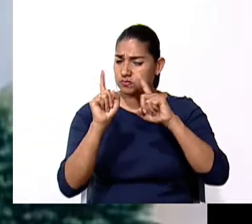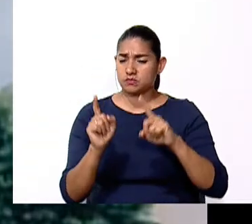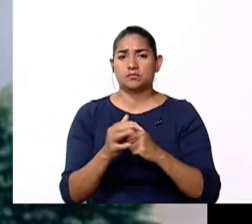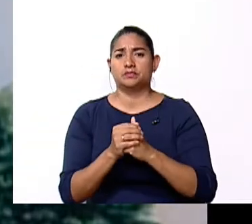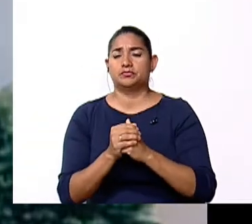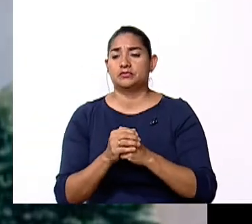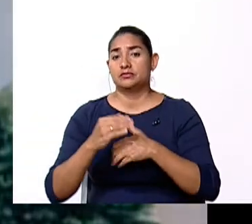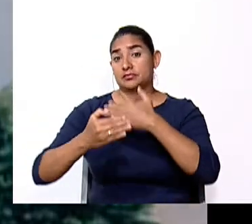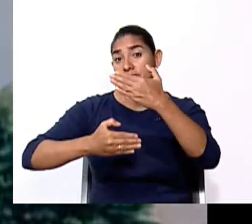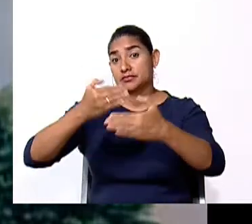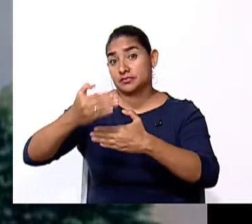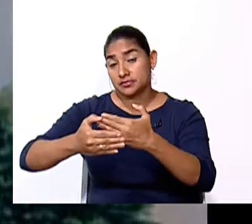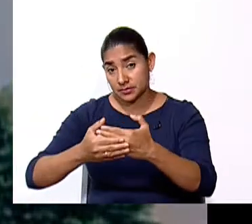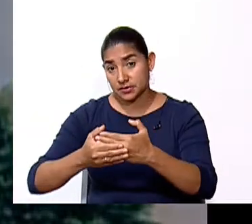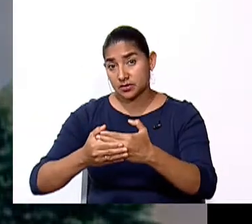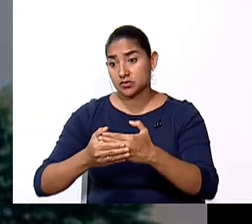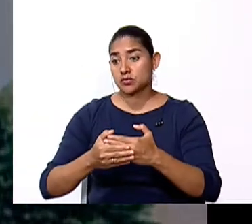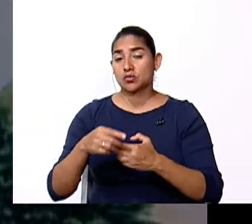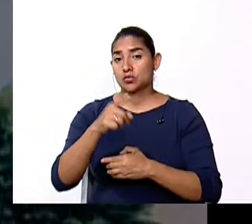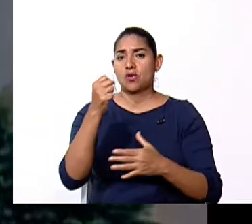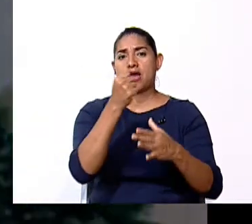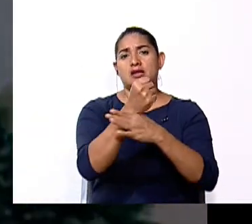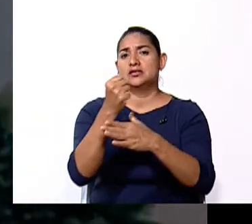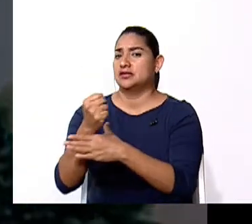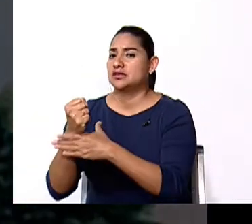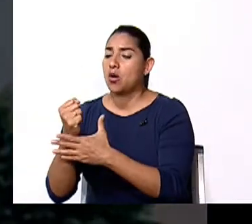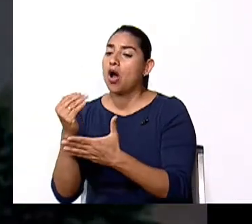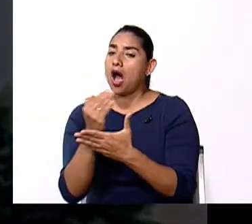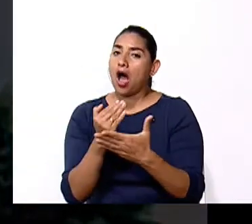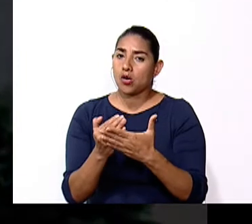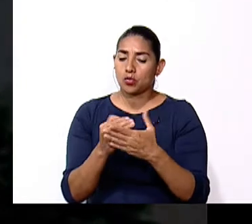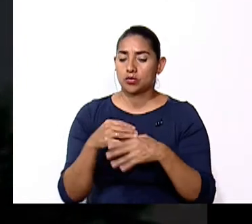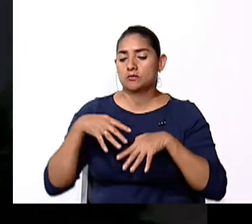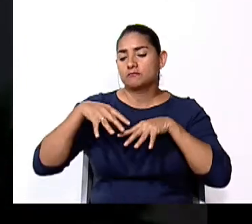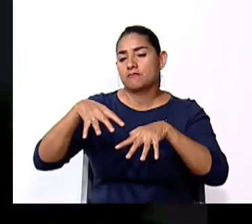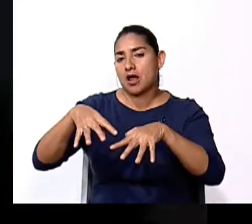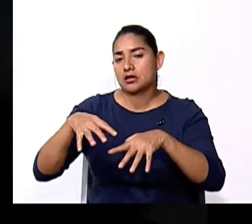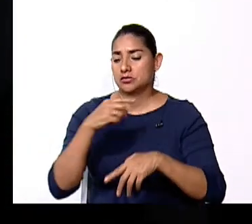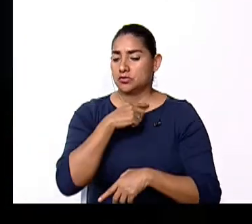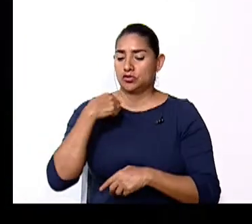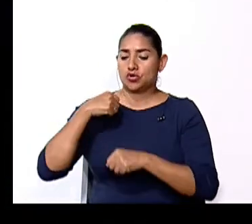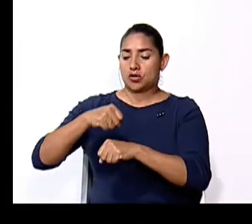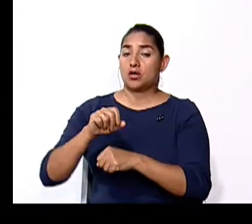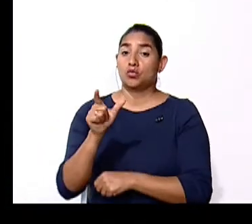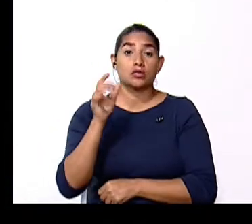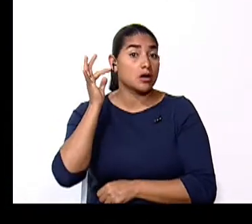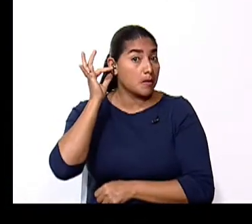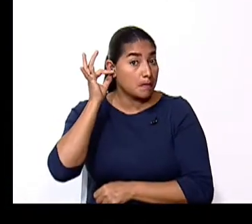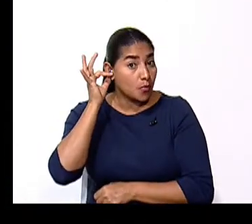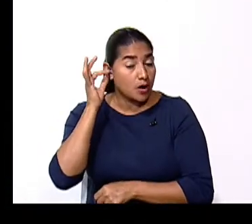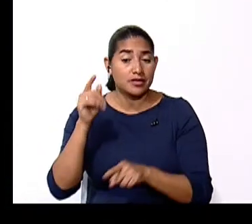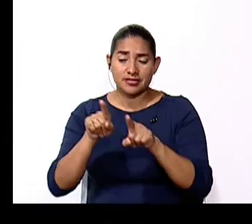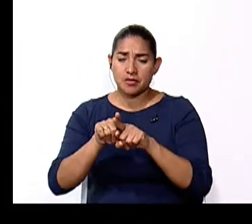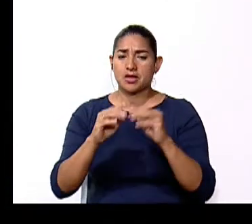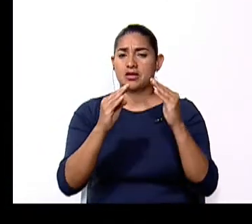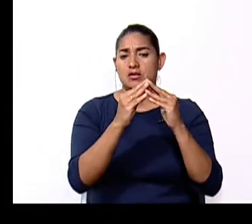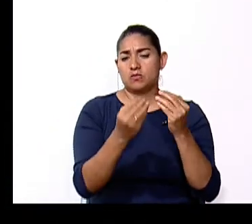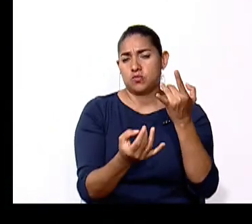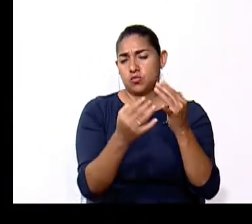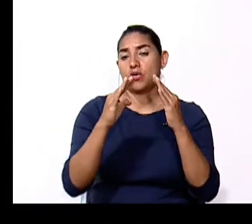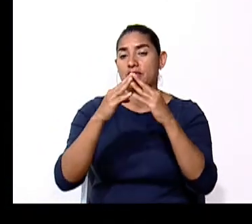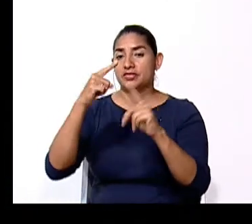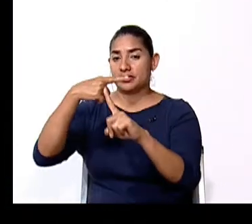Nuestros aborígenes son personas o fueron personas despojadas de sus tierras. Ellas tuvieron que librar